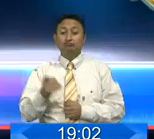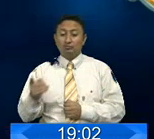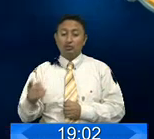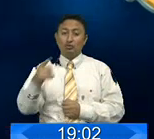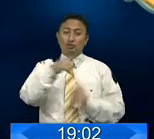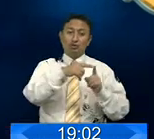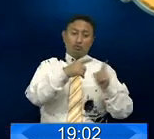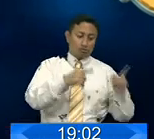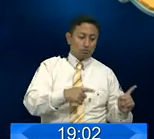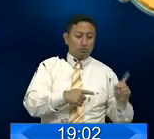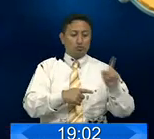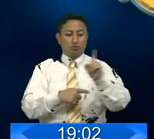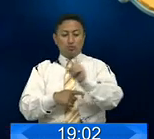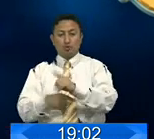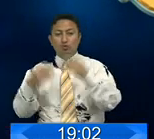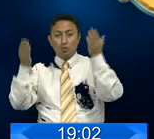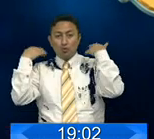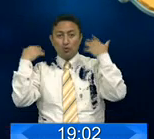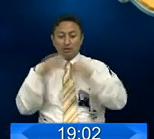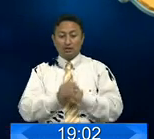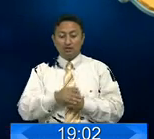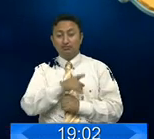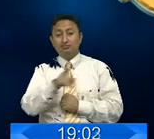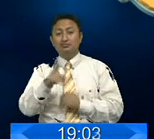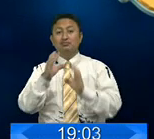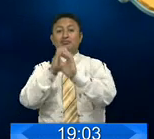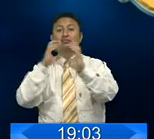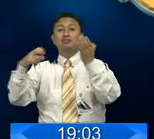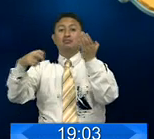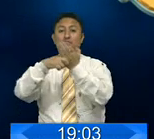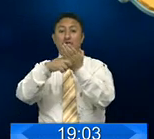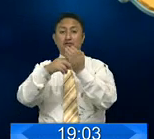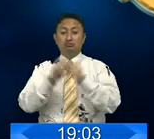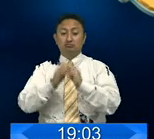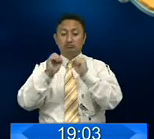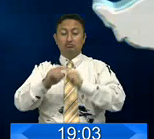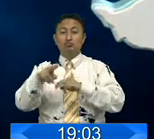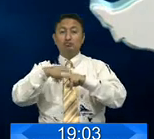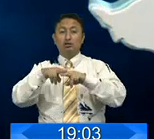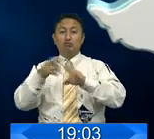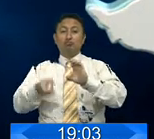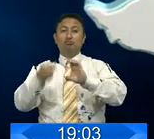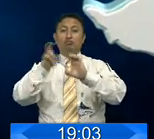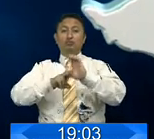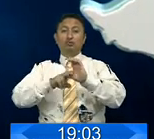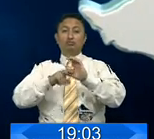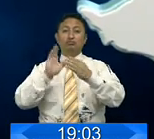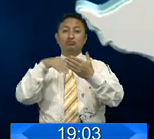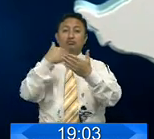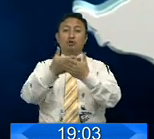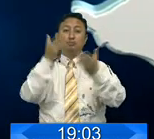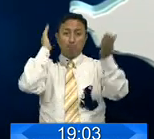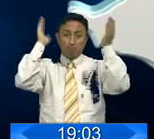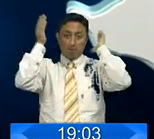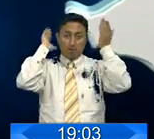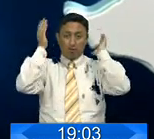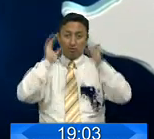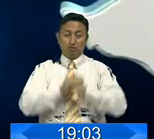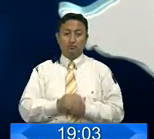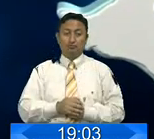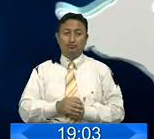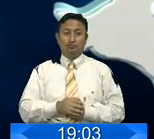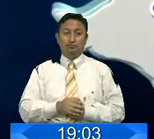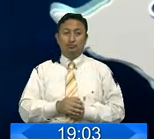continuó de regreso a Guayaquil, específicamente en la terminal terrestre, donde se subieron en un taxi y avanzaron hacia Sababaoyo en la provincia de Los